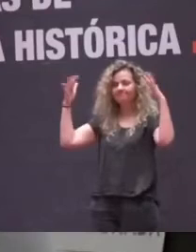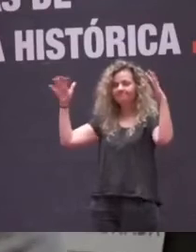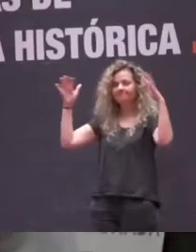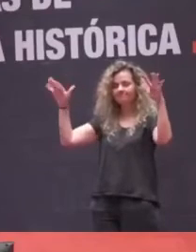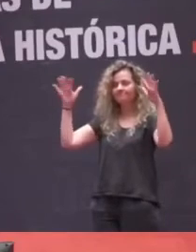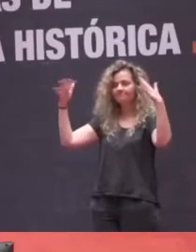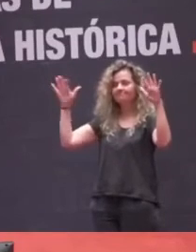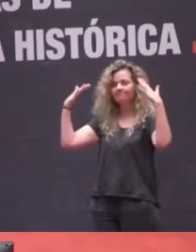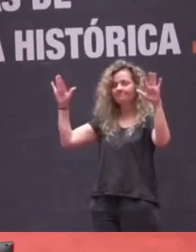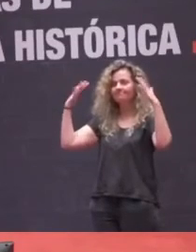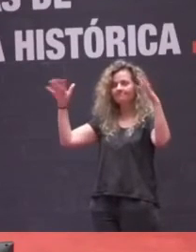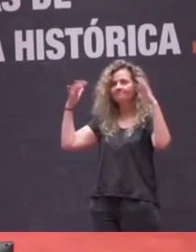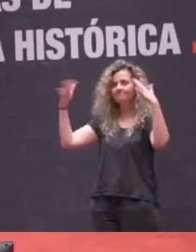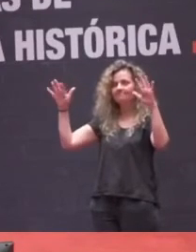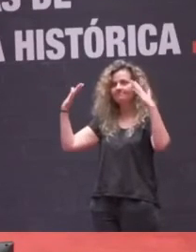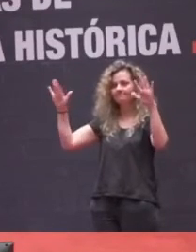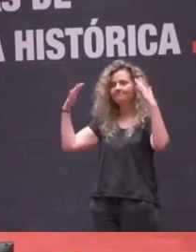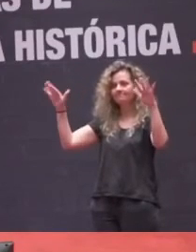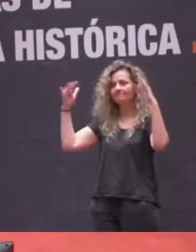Gracias.